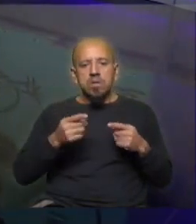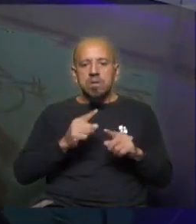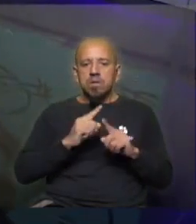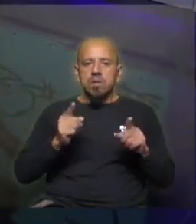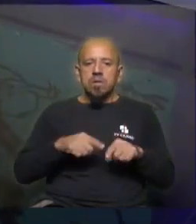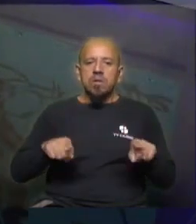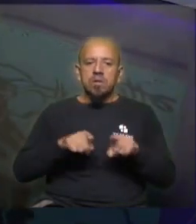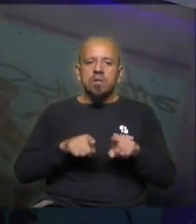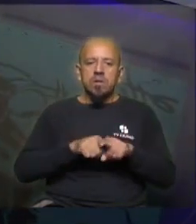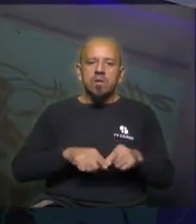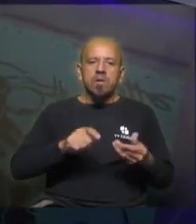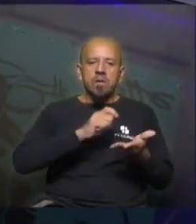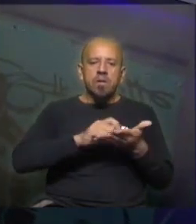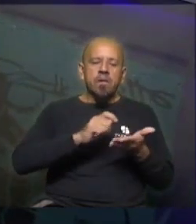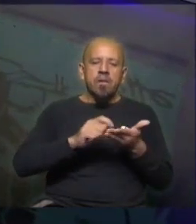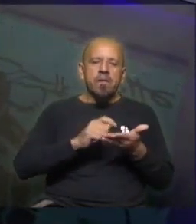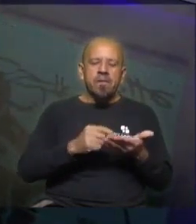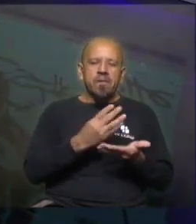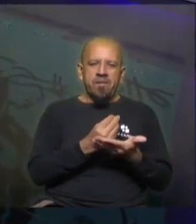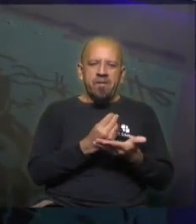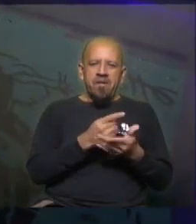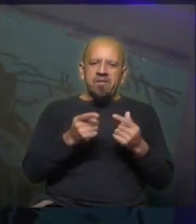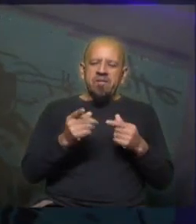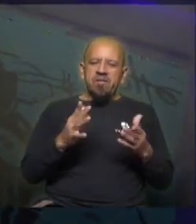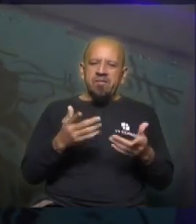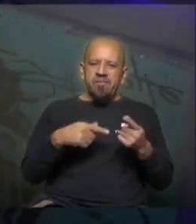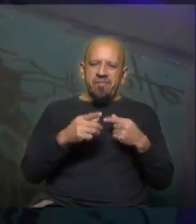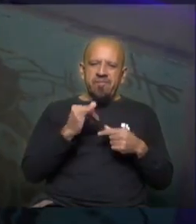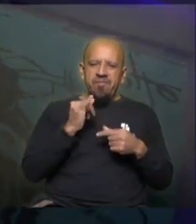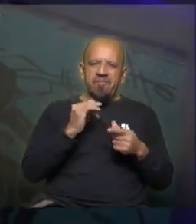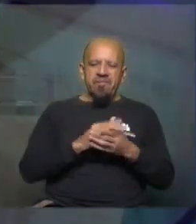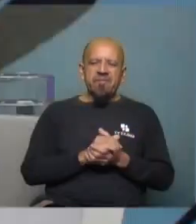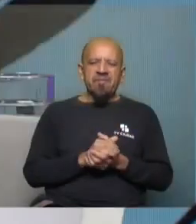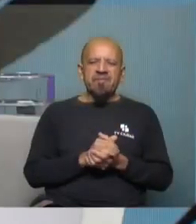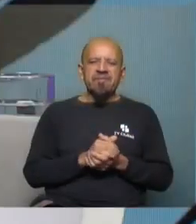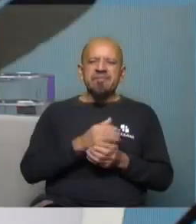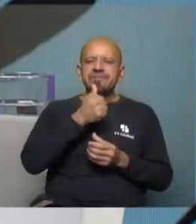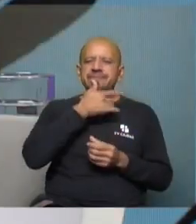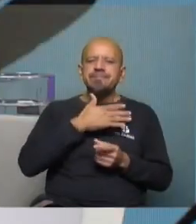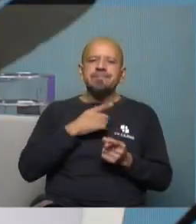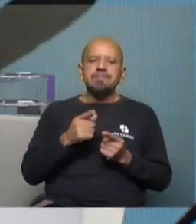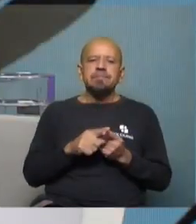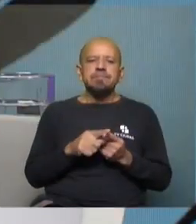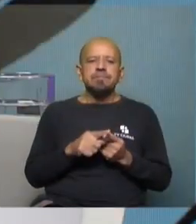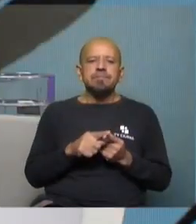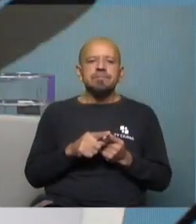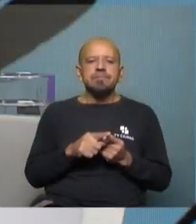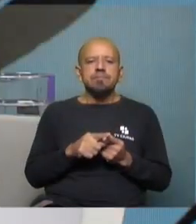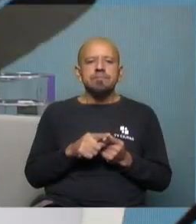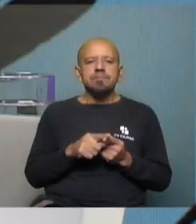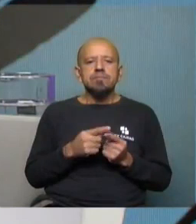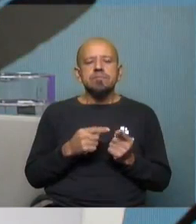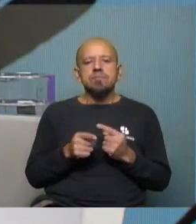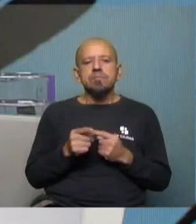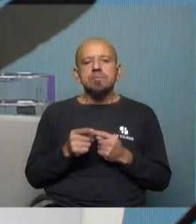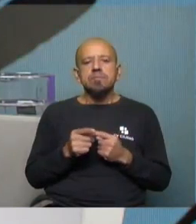lo mismo que escribir una narración una novela un Sí sí la historieta tiene parece como una cosa más ligera más ágil